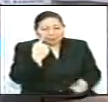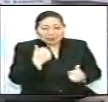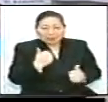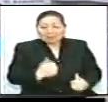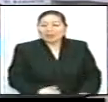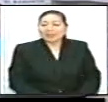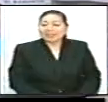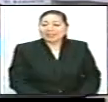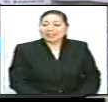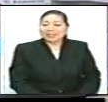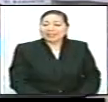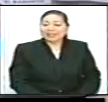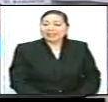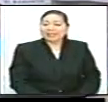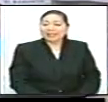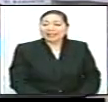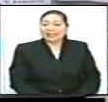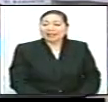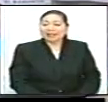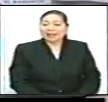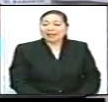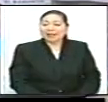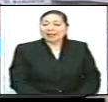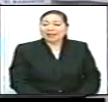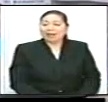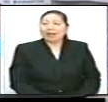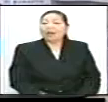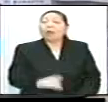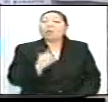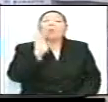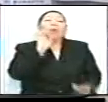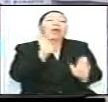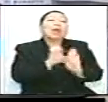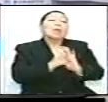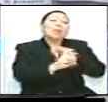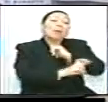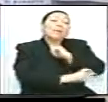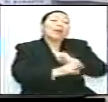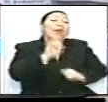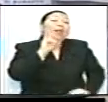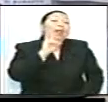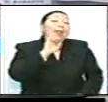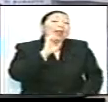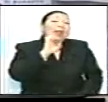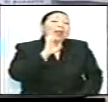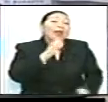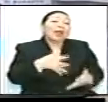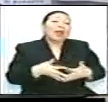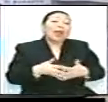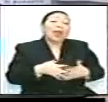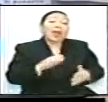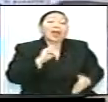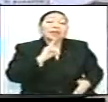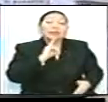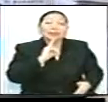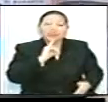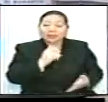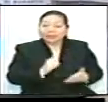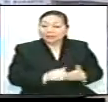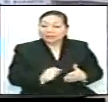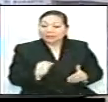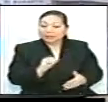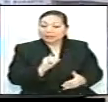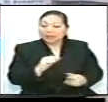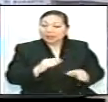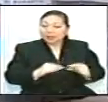señor ministro, en Estados Unidos, que maneja hasta el último temblor que hay en la Tierra, tienes el